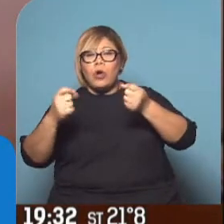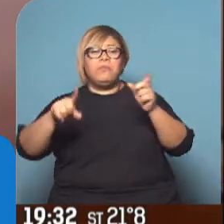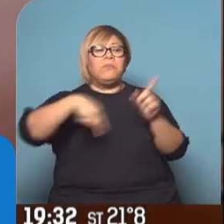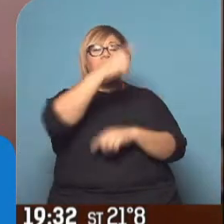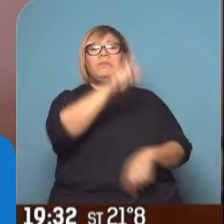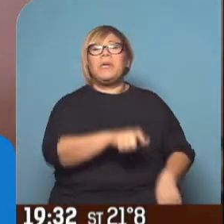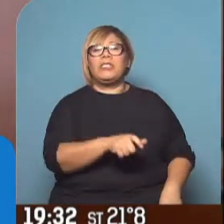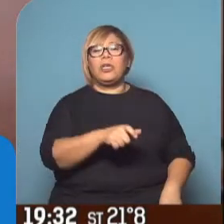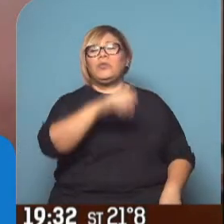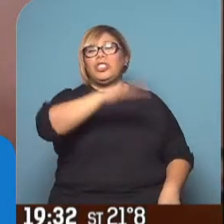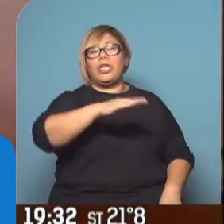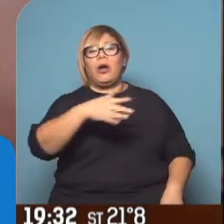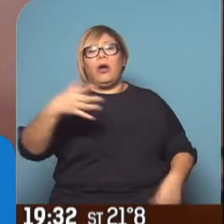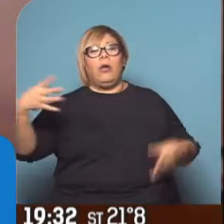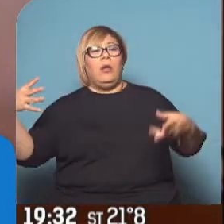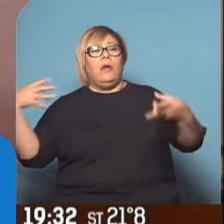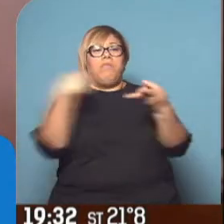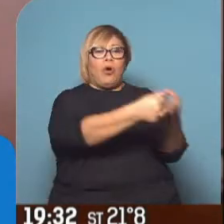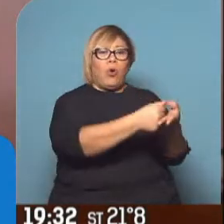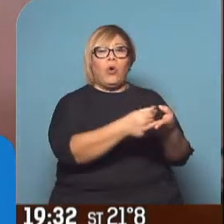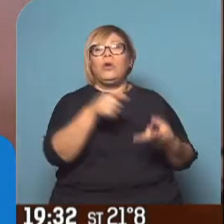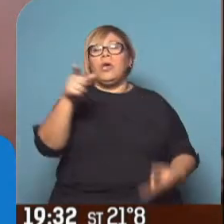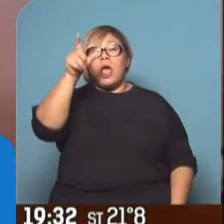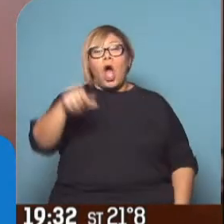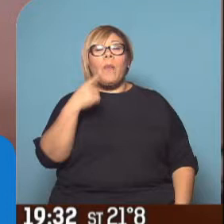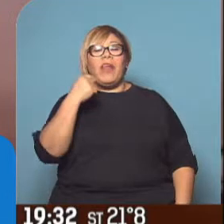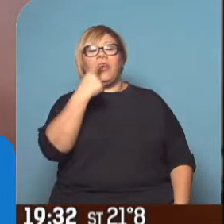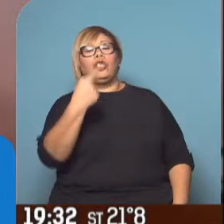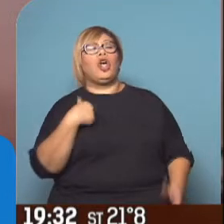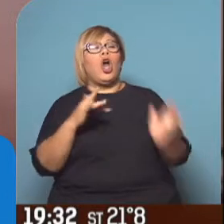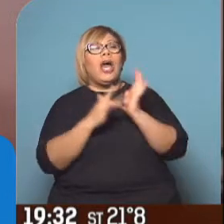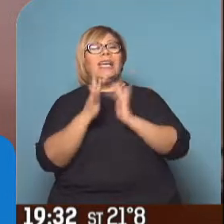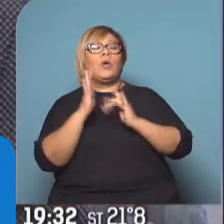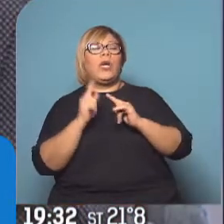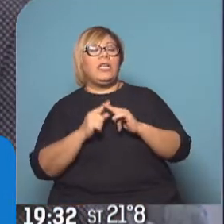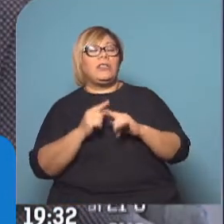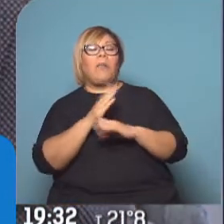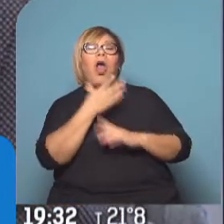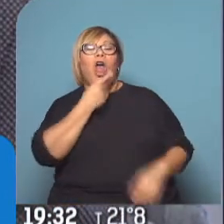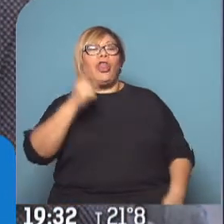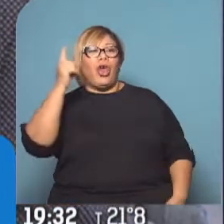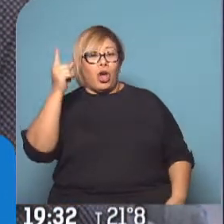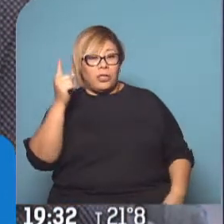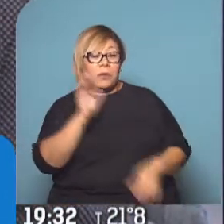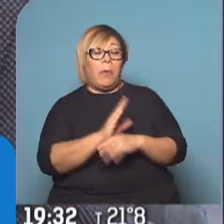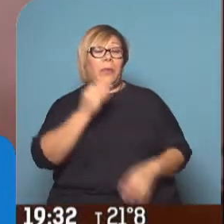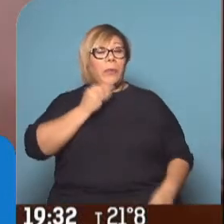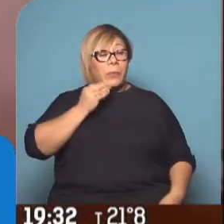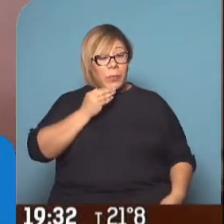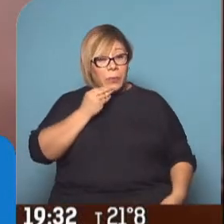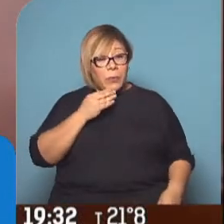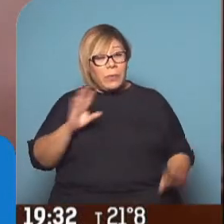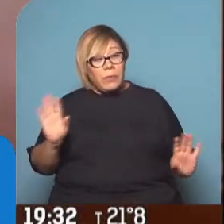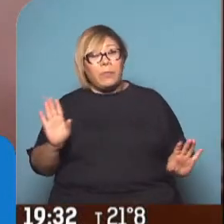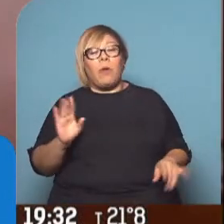declaración dijo, creo que soy Jesucristo, soy Dios. Es decir, la posibilidad de que una persona simule también un